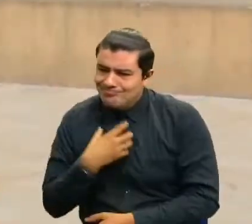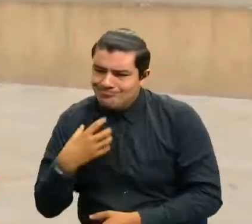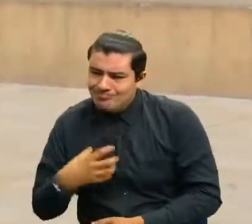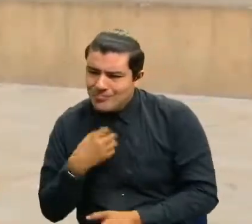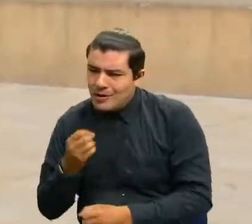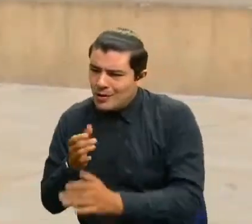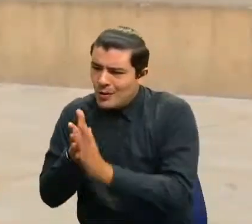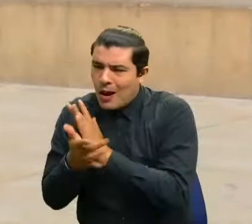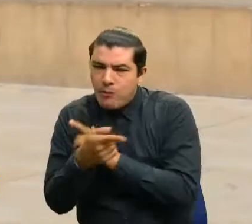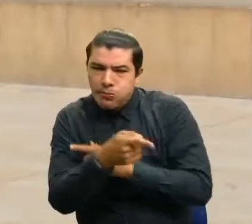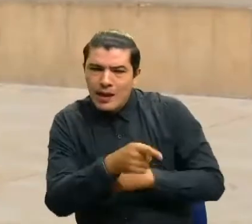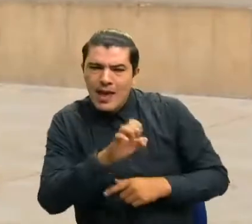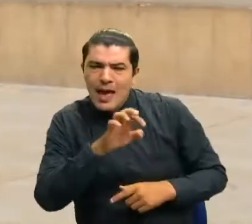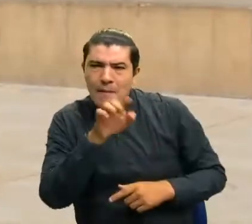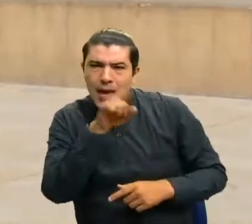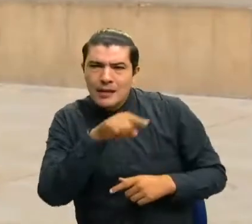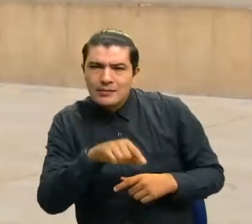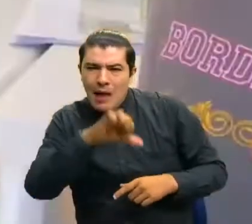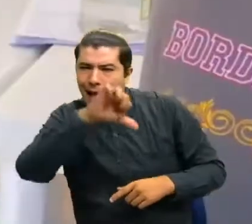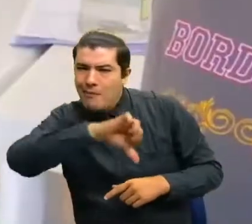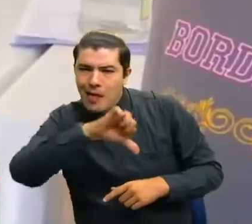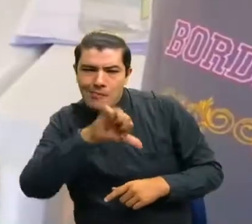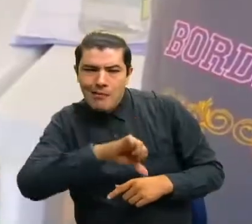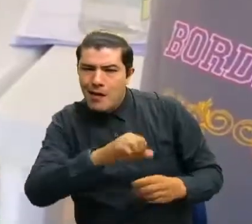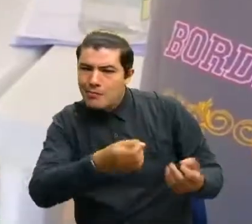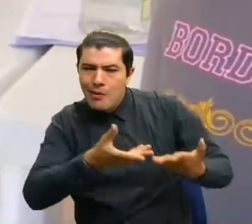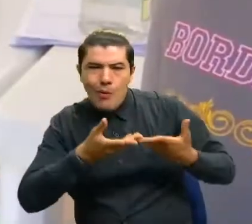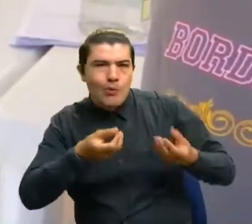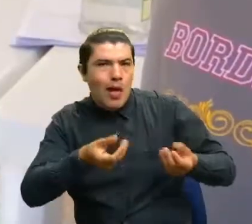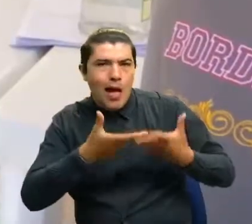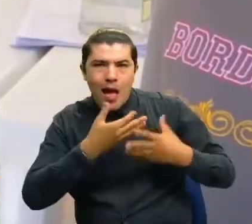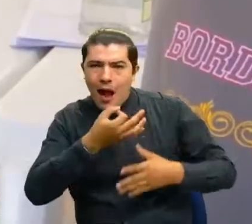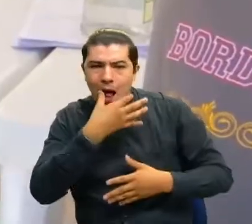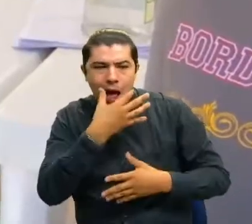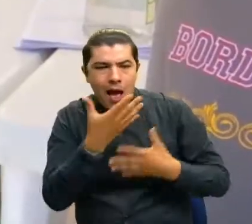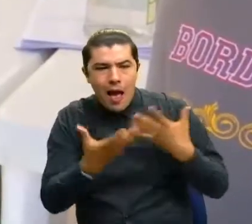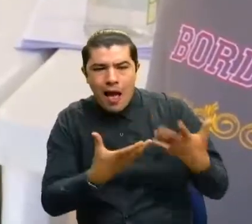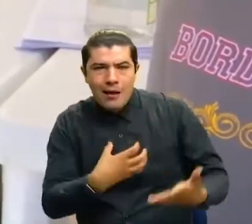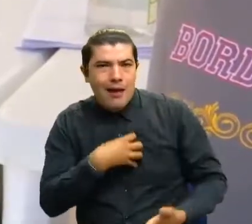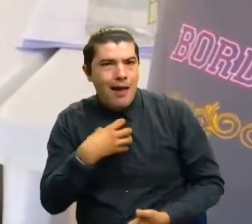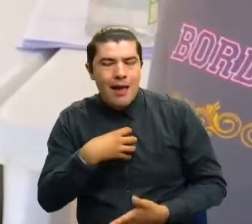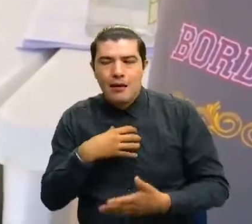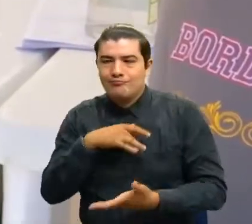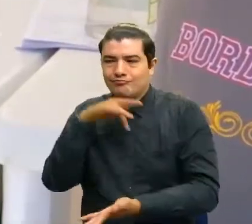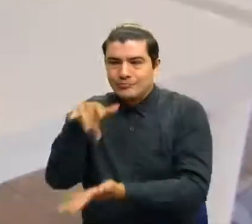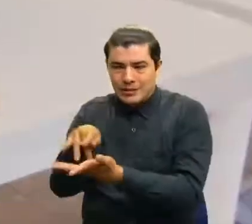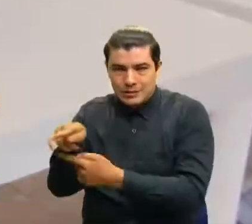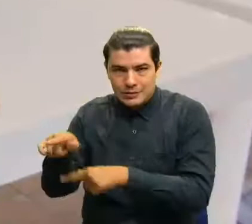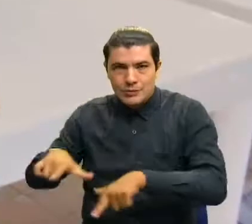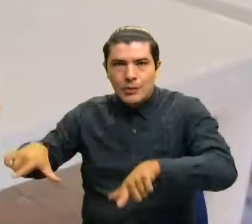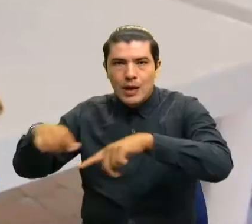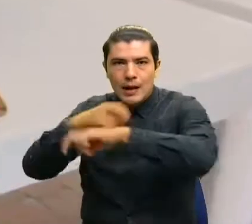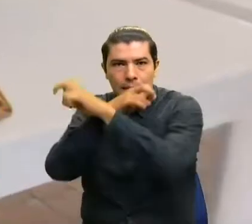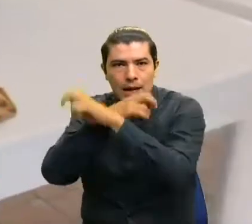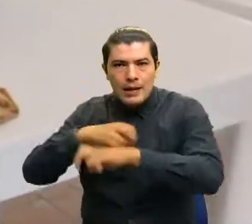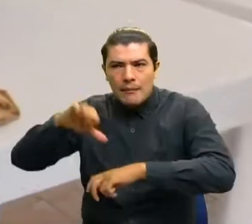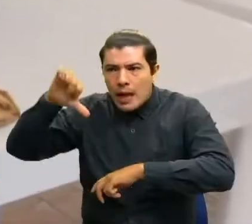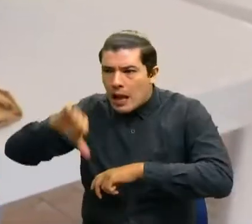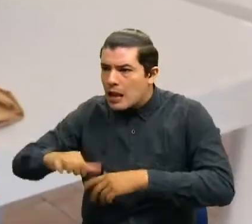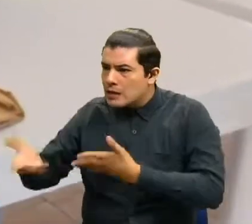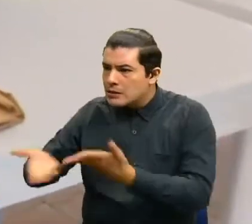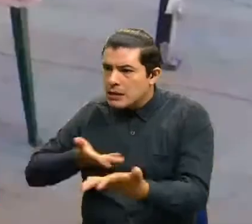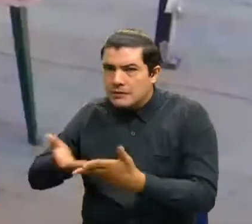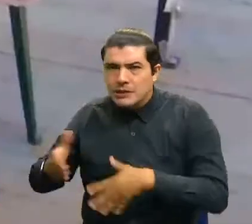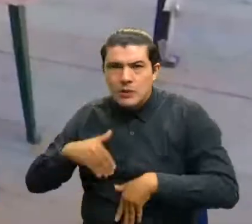donde se resalta la falta de entrega de medicamentos. Con documentos en mano llegaron al parque principal usuarios cansados del mal servicio